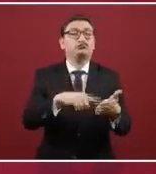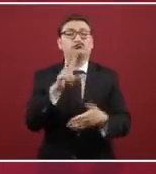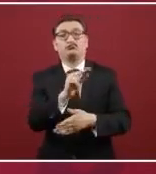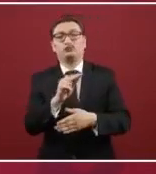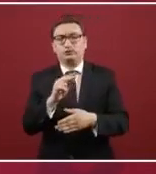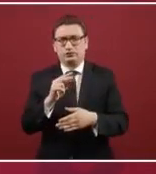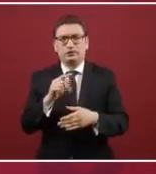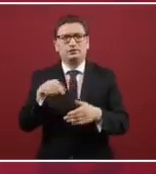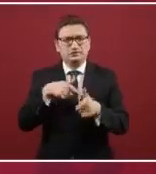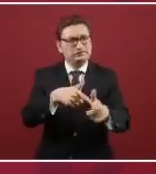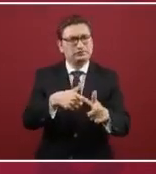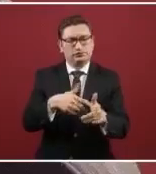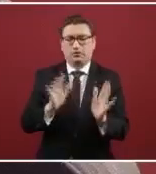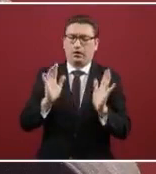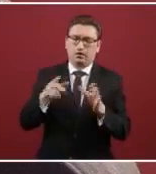conservador.